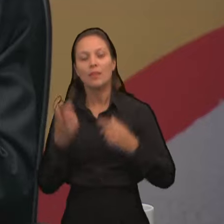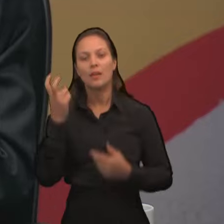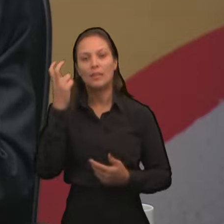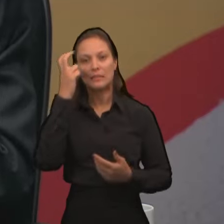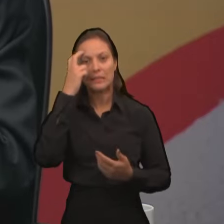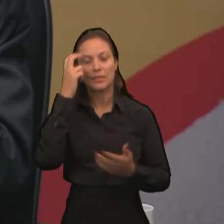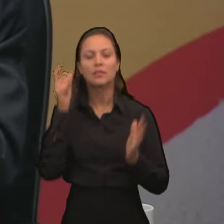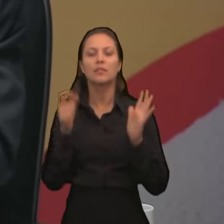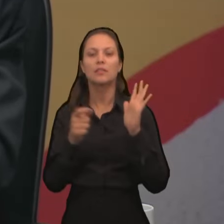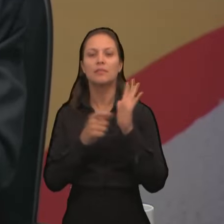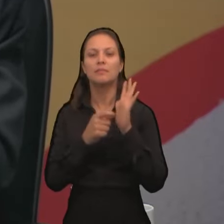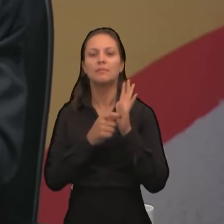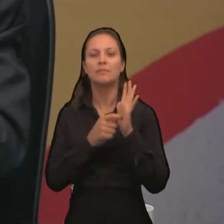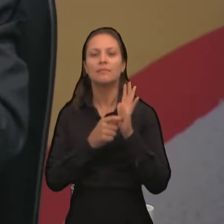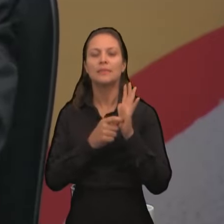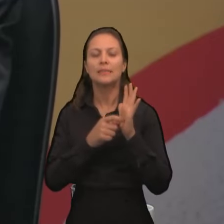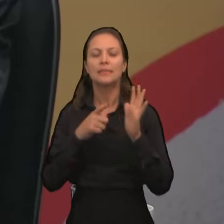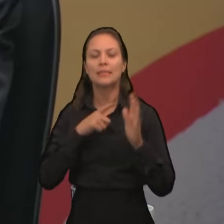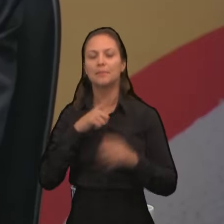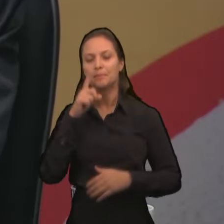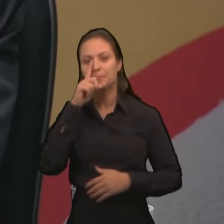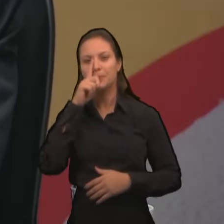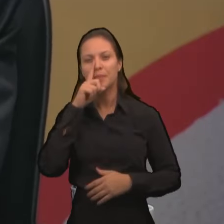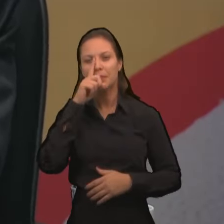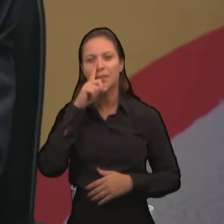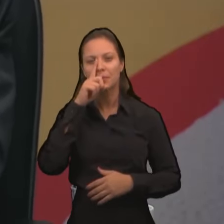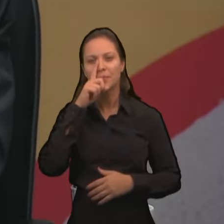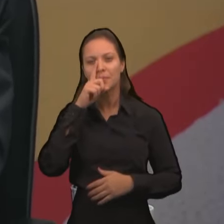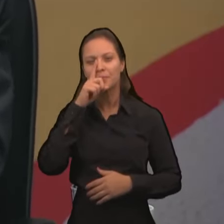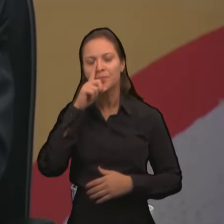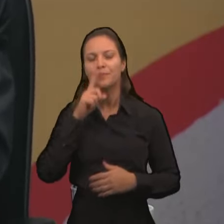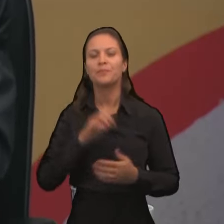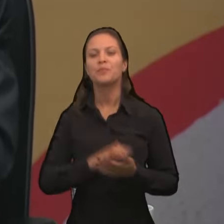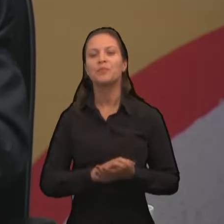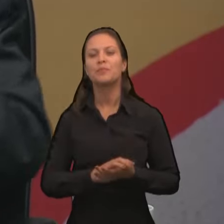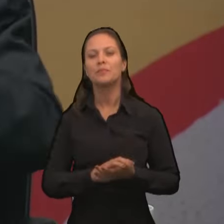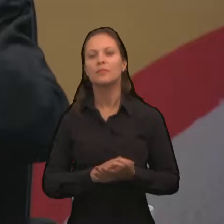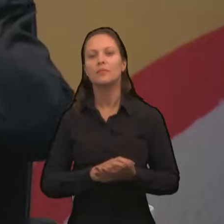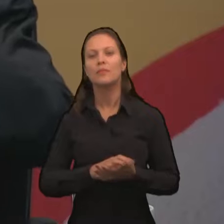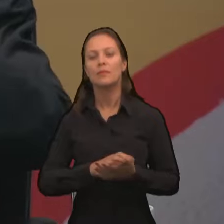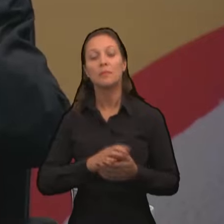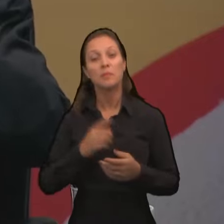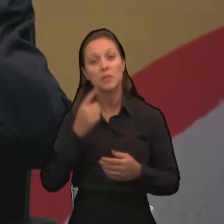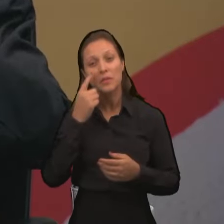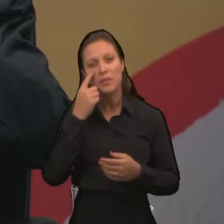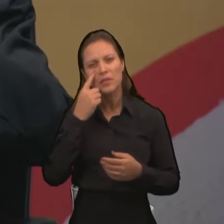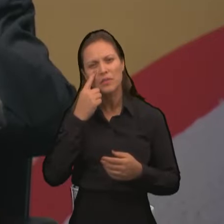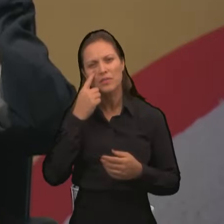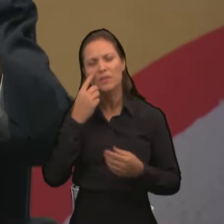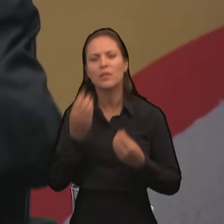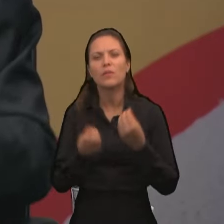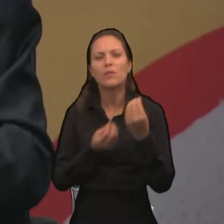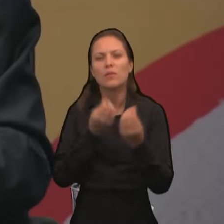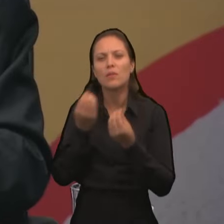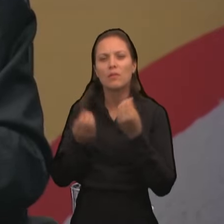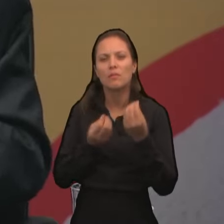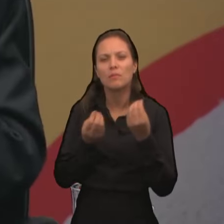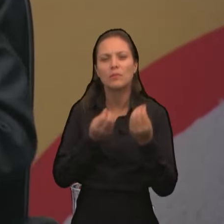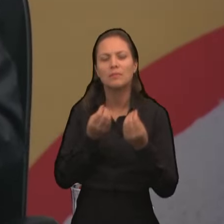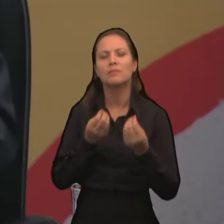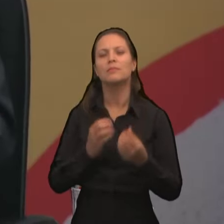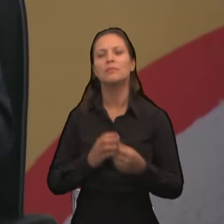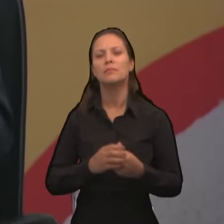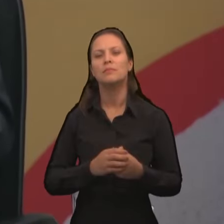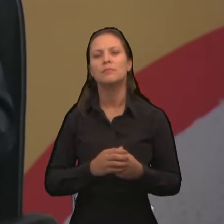inteligencia artificial ofrece un riesgo de violación, de discriminación algorítmica. La propiedad